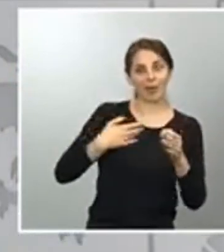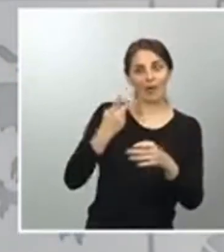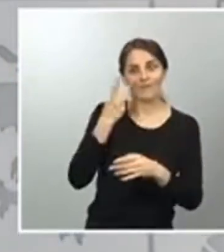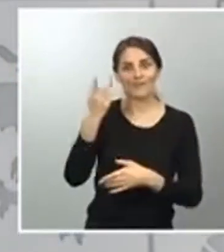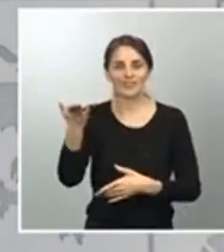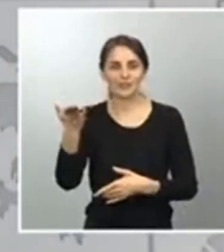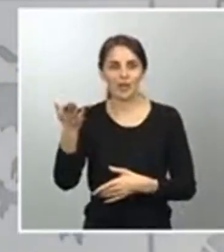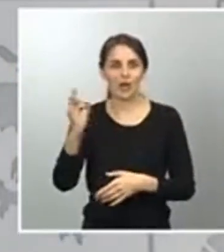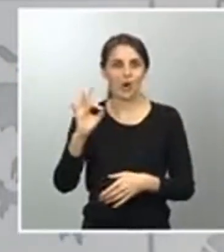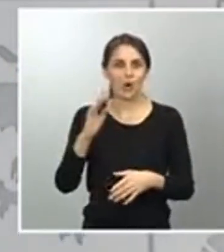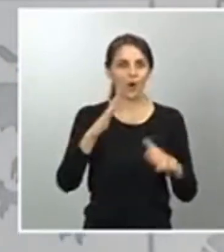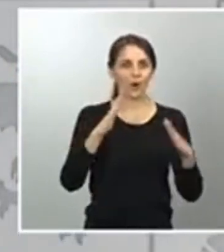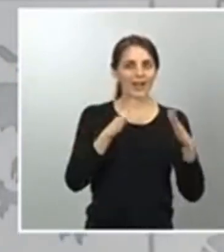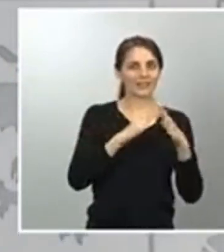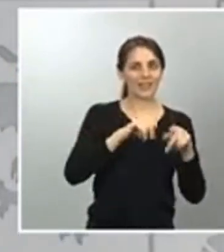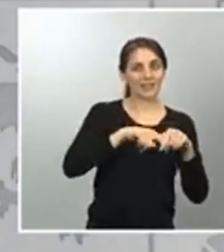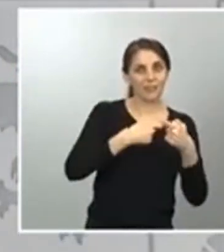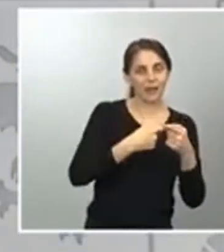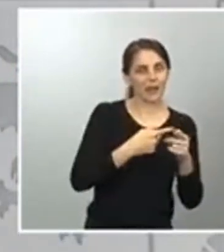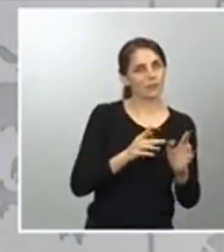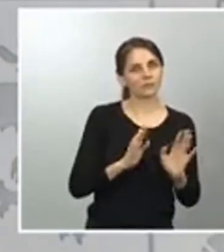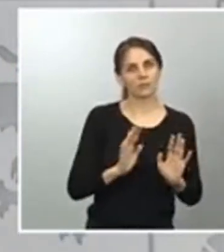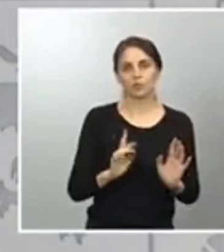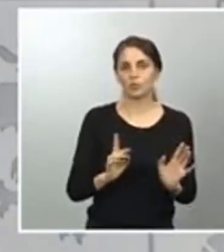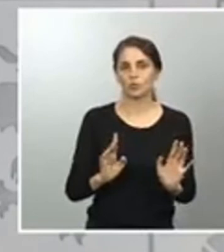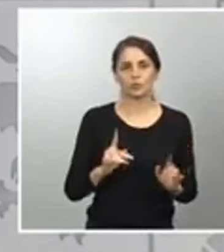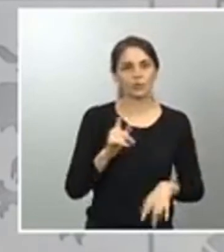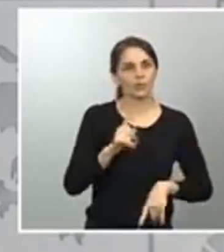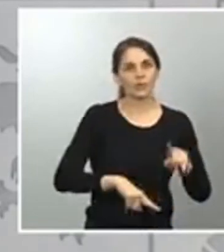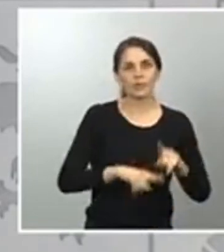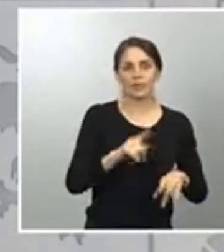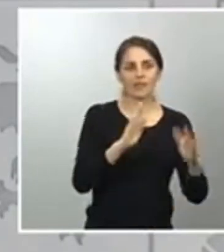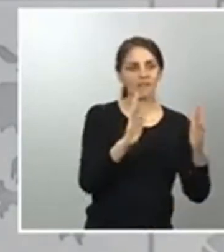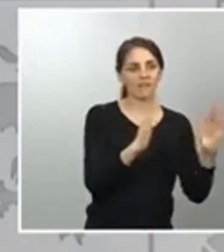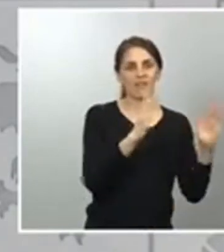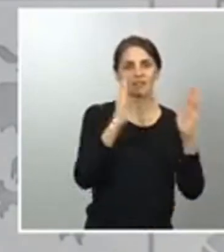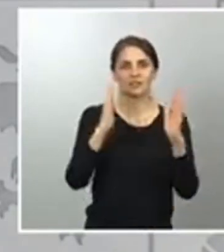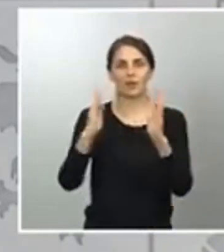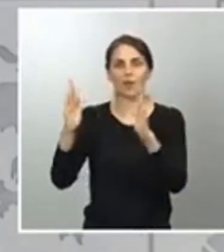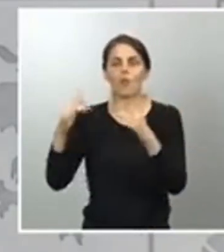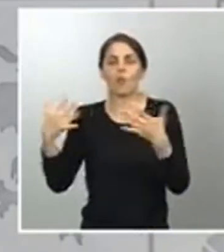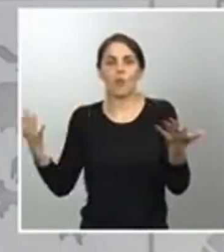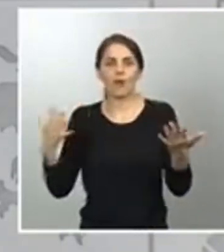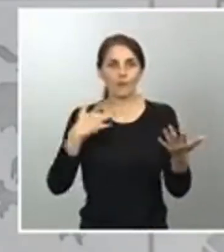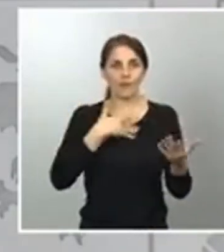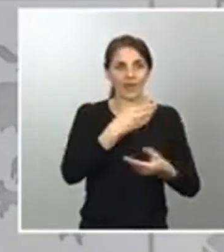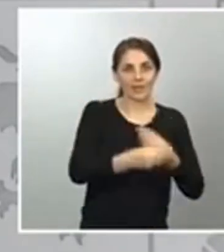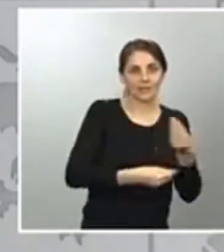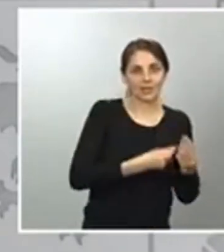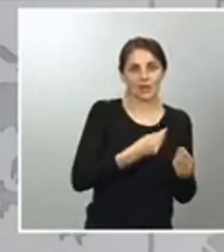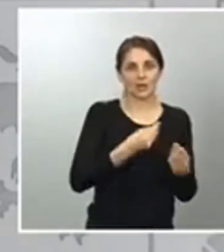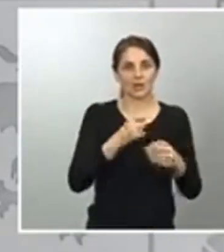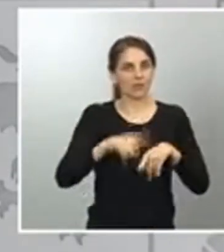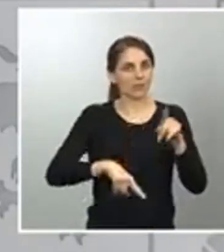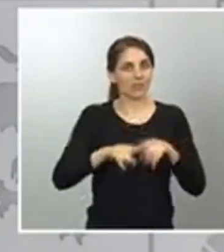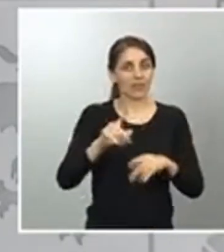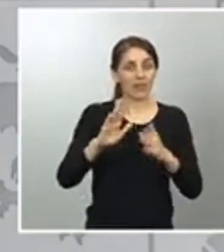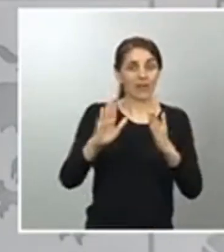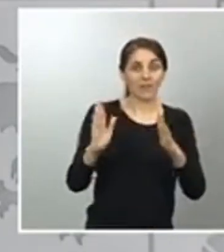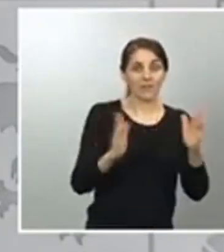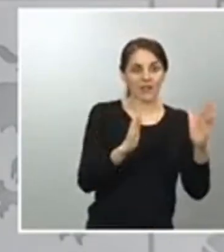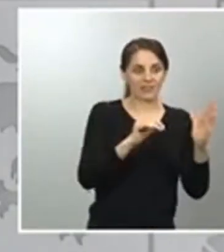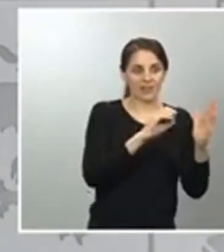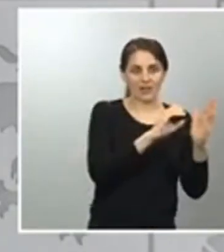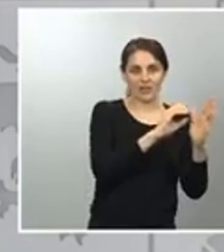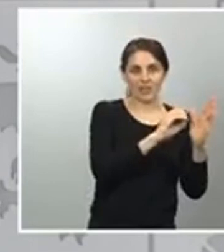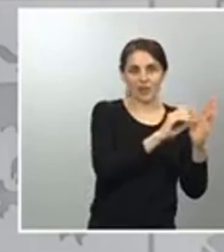dicho antes, en función de la fase en la que estemos, se podrá hacer o no. En la primera fase o en la fase 0, lógicamente no está contemplado.